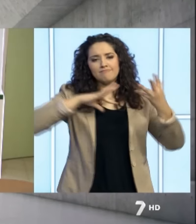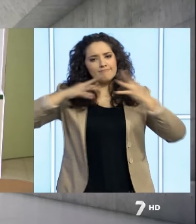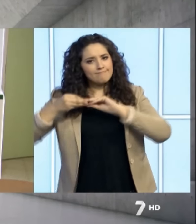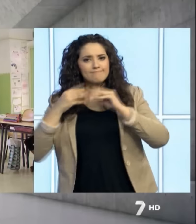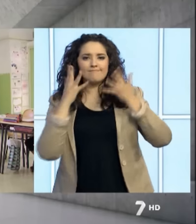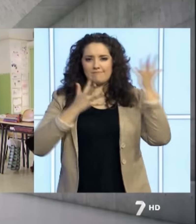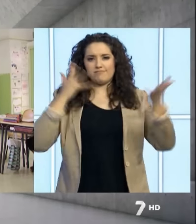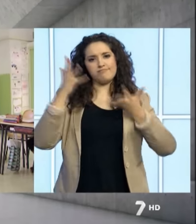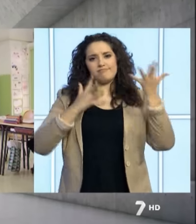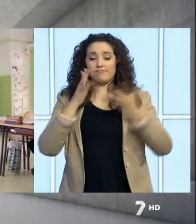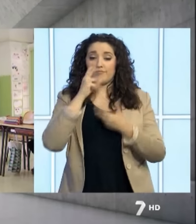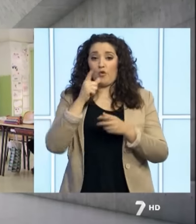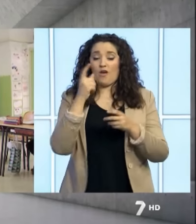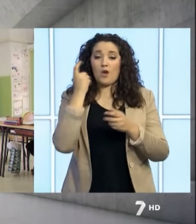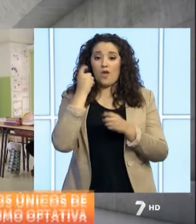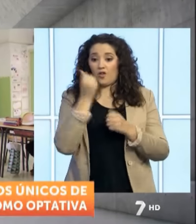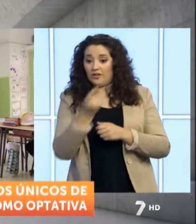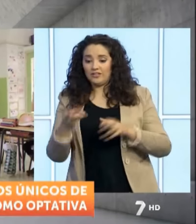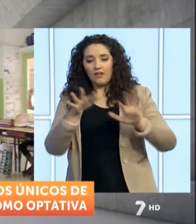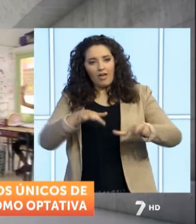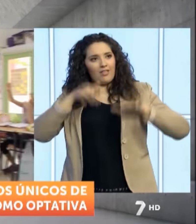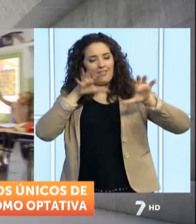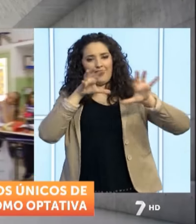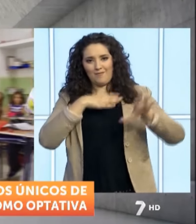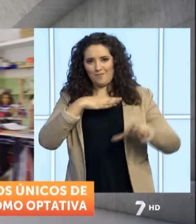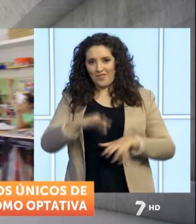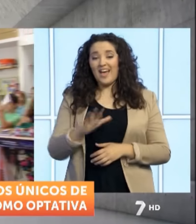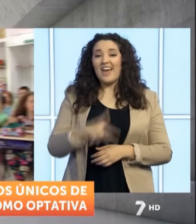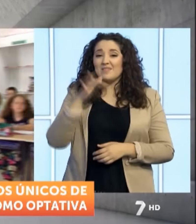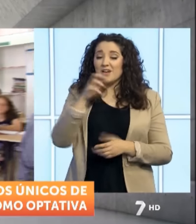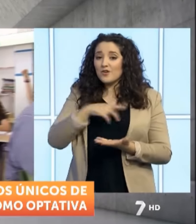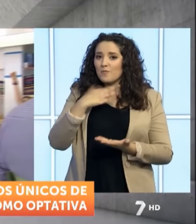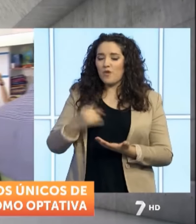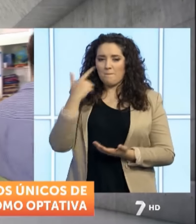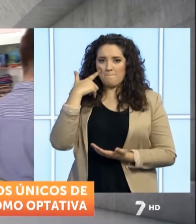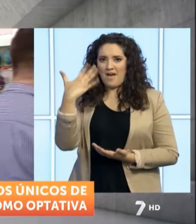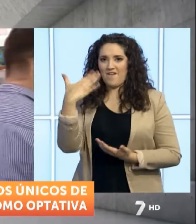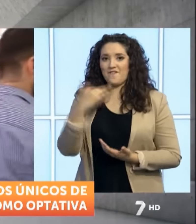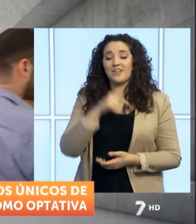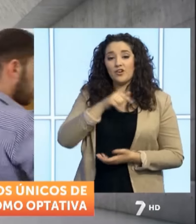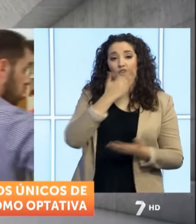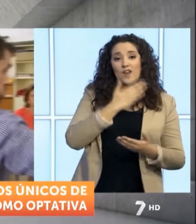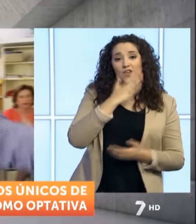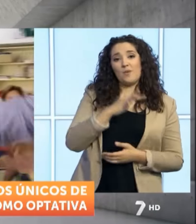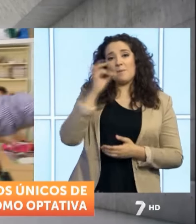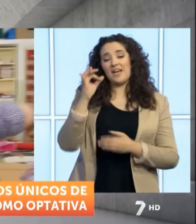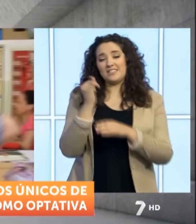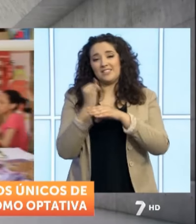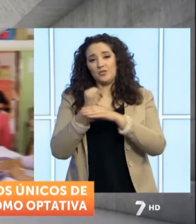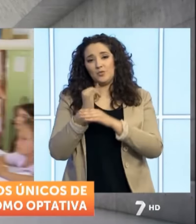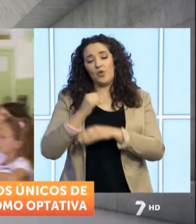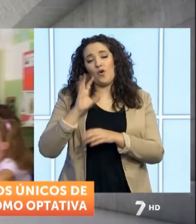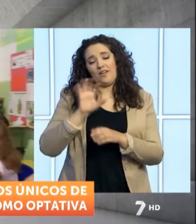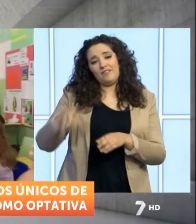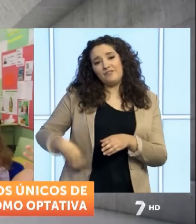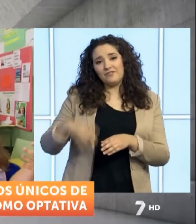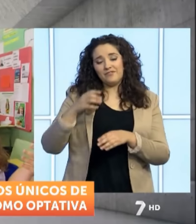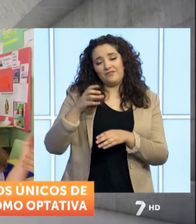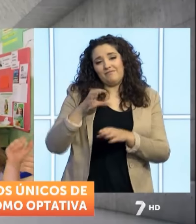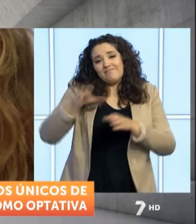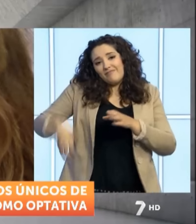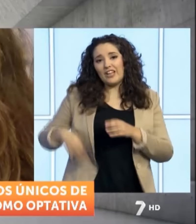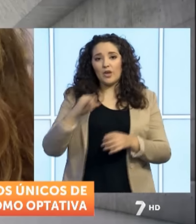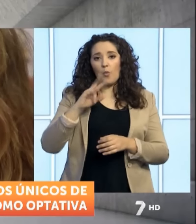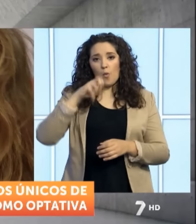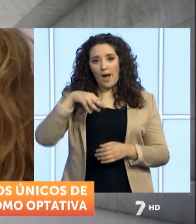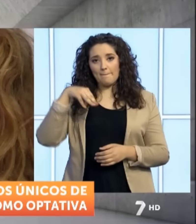resto del alumnado. Pero además en la región somos pioneros. Este colegio y el Instituto de Educación Secundaria Infante Juan Manuel de Murcia son los únicos